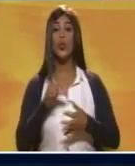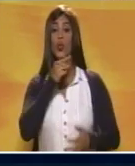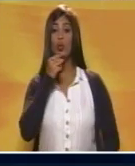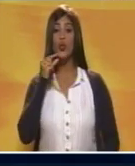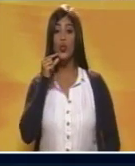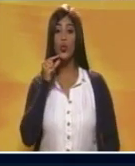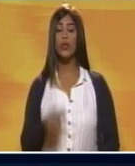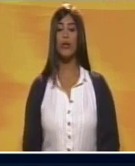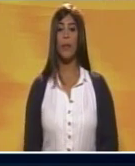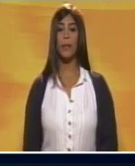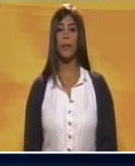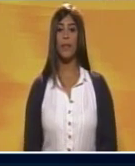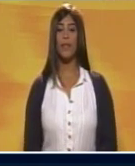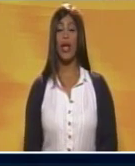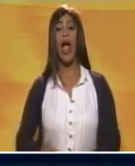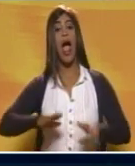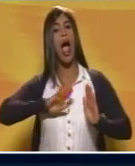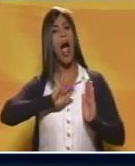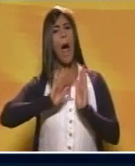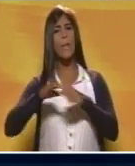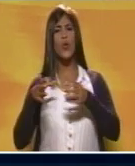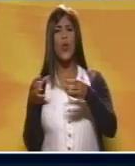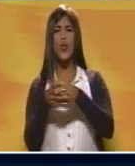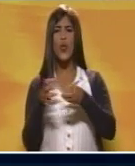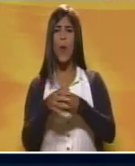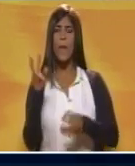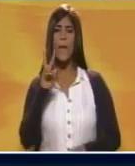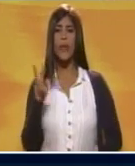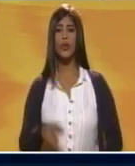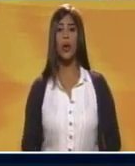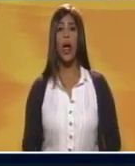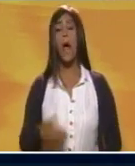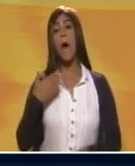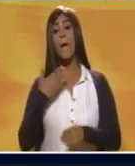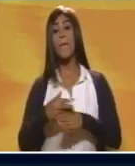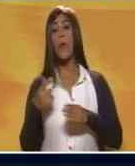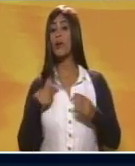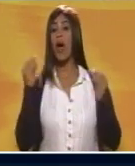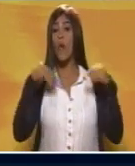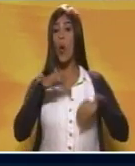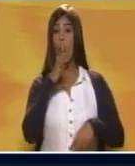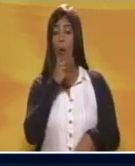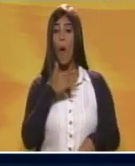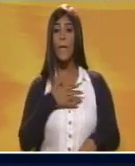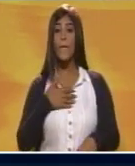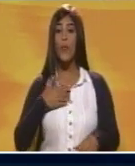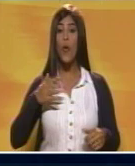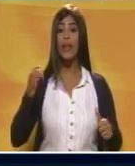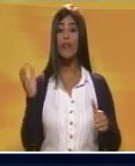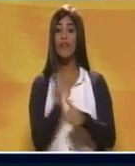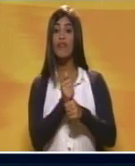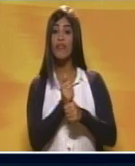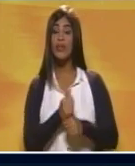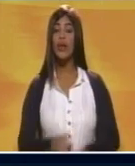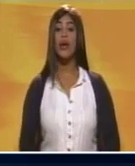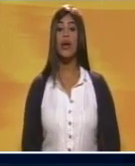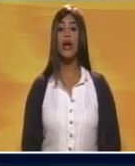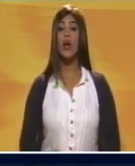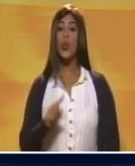a apoyar al grupo venezolano. A pesar de nuestros desacuerdos, podamos encontrar